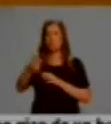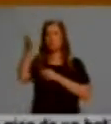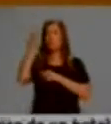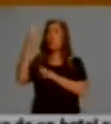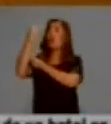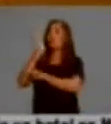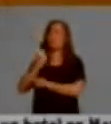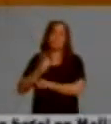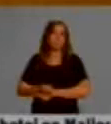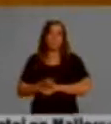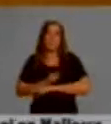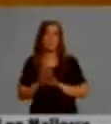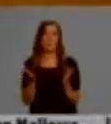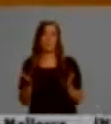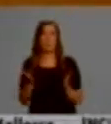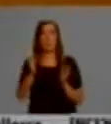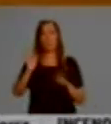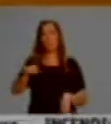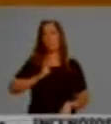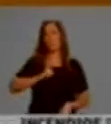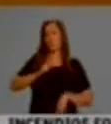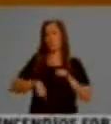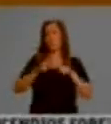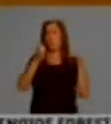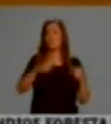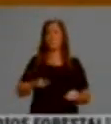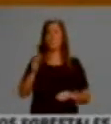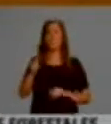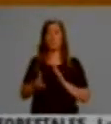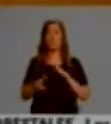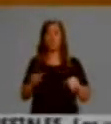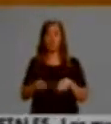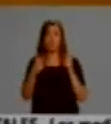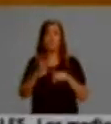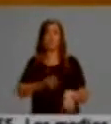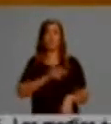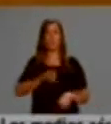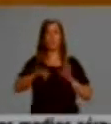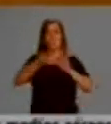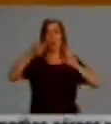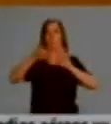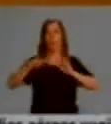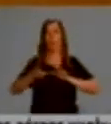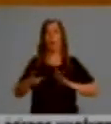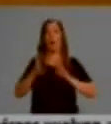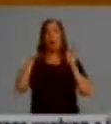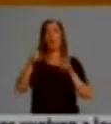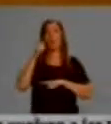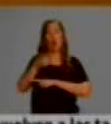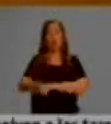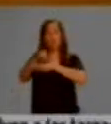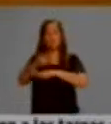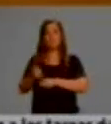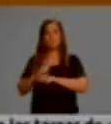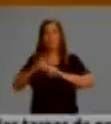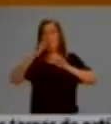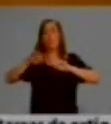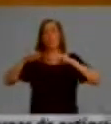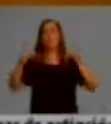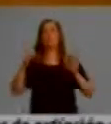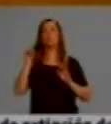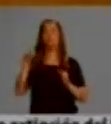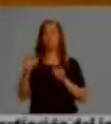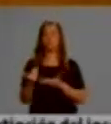precisa: aprovechar la crisis para desmantelar los derechos sociales y sindicales con el objetivo de sobreexplotar a los trabajadores e incrementar